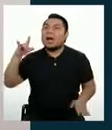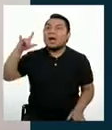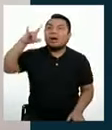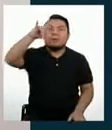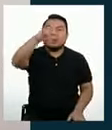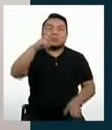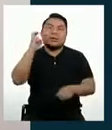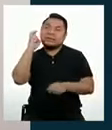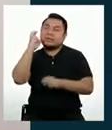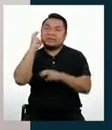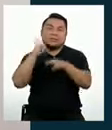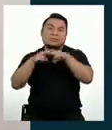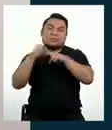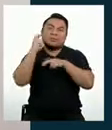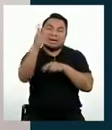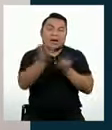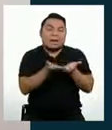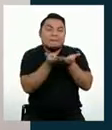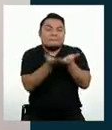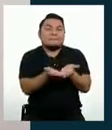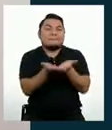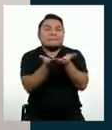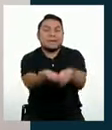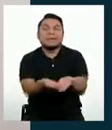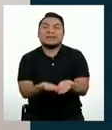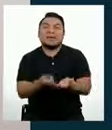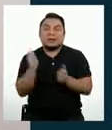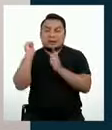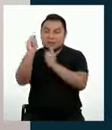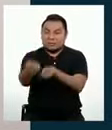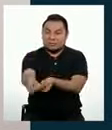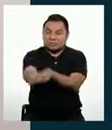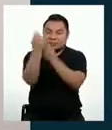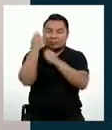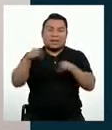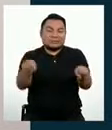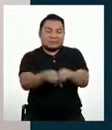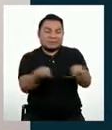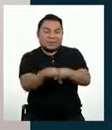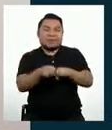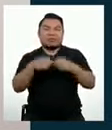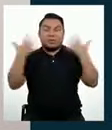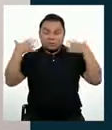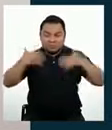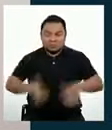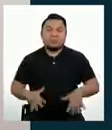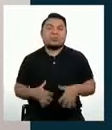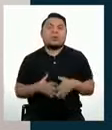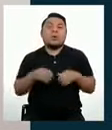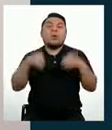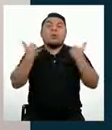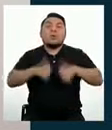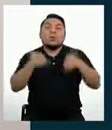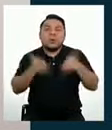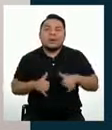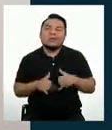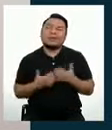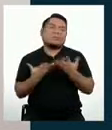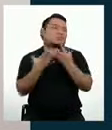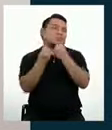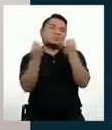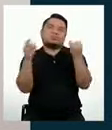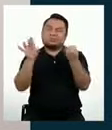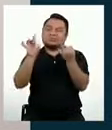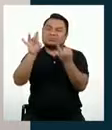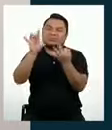aviones, trenes, barcos, redes para pescar, zapatos, ponchos, tus juguetes, etc. Es